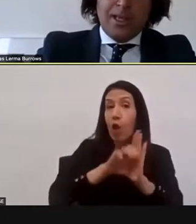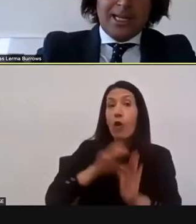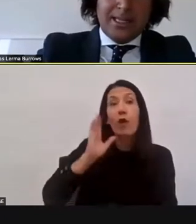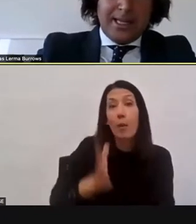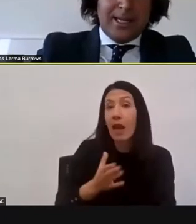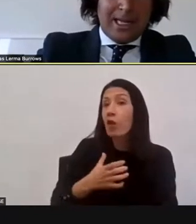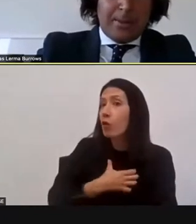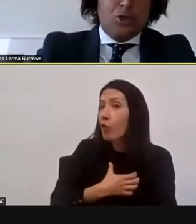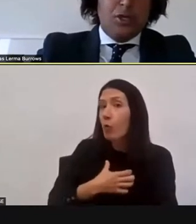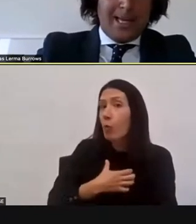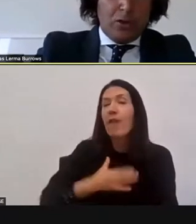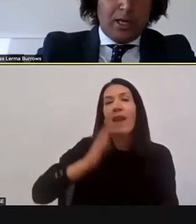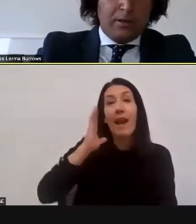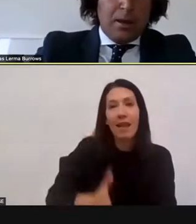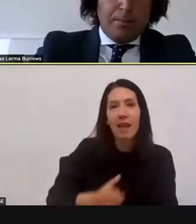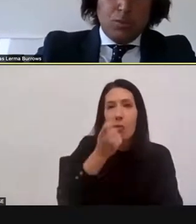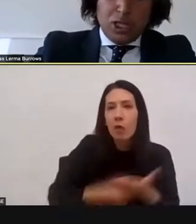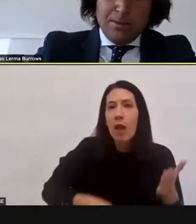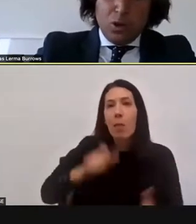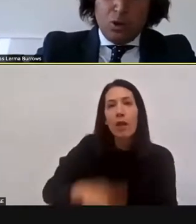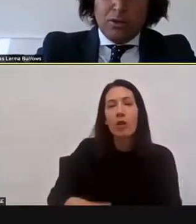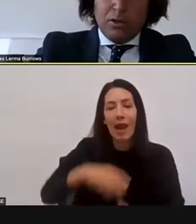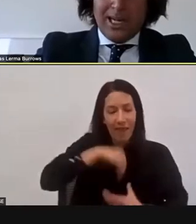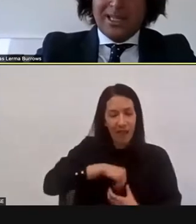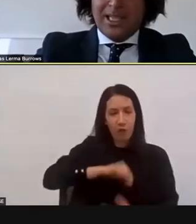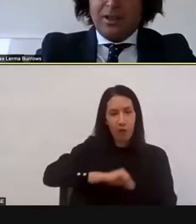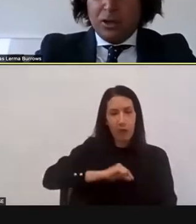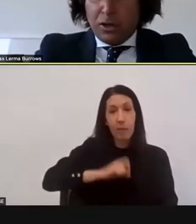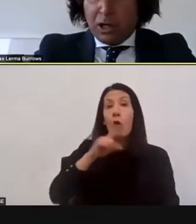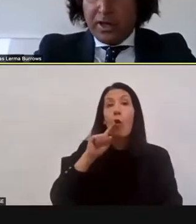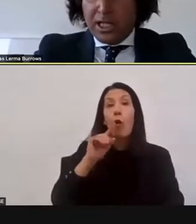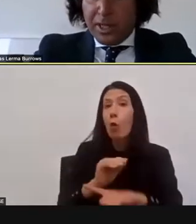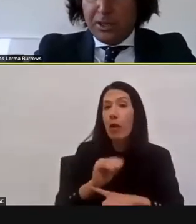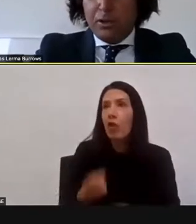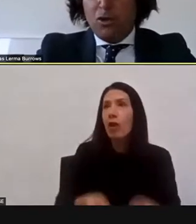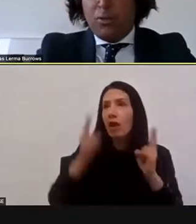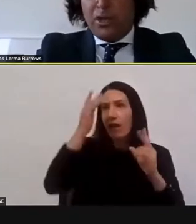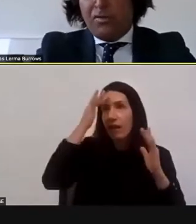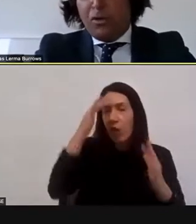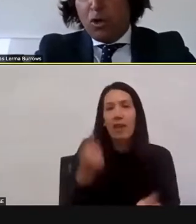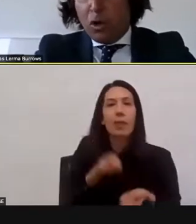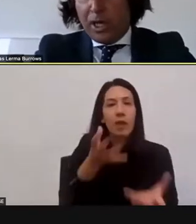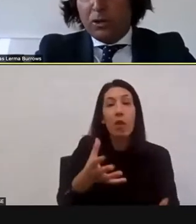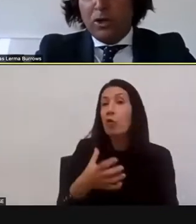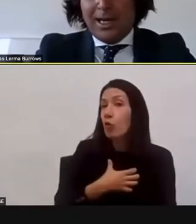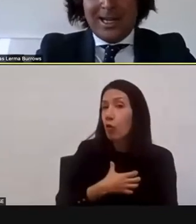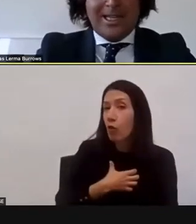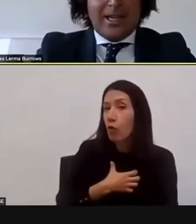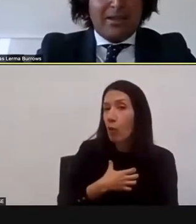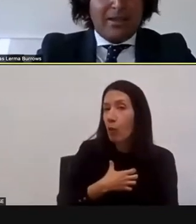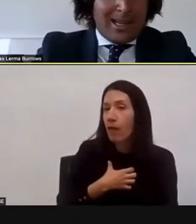puede castigar a la persona que odia. Pero muchísimo cuidado, la libertad ideológica o de expresión no puede ofrecer un cobijo a